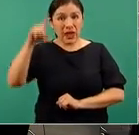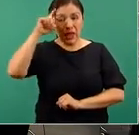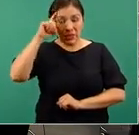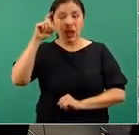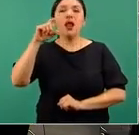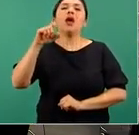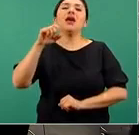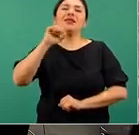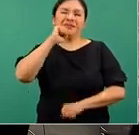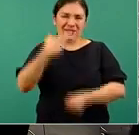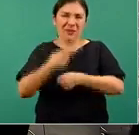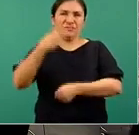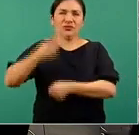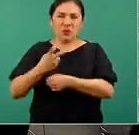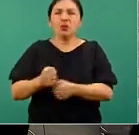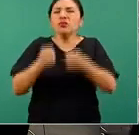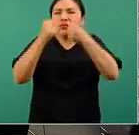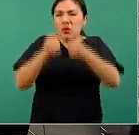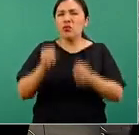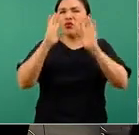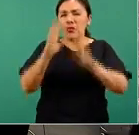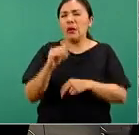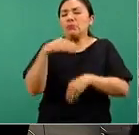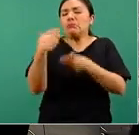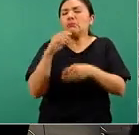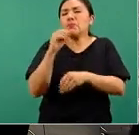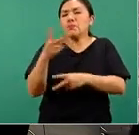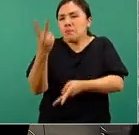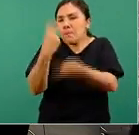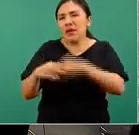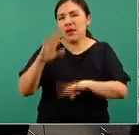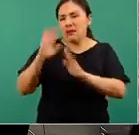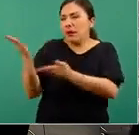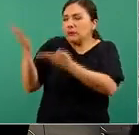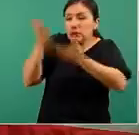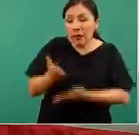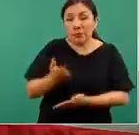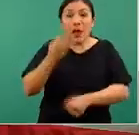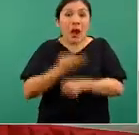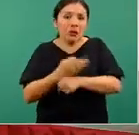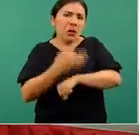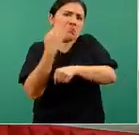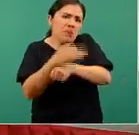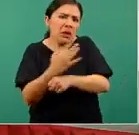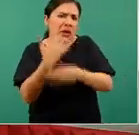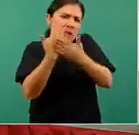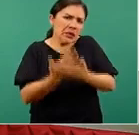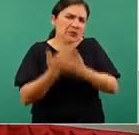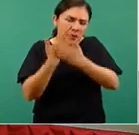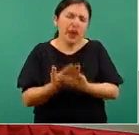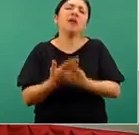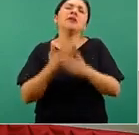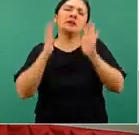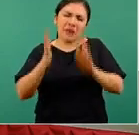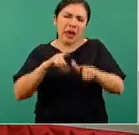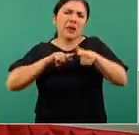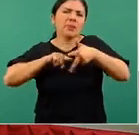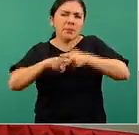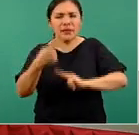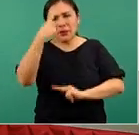de la Salud, de seguro está por acompañarnos. Entonces, mientras él llega, vamos a iniciar con el